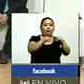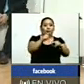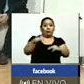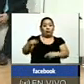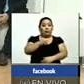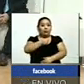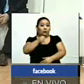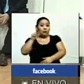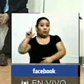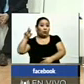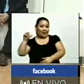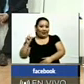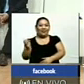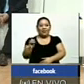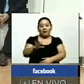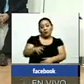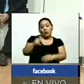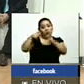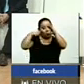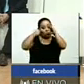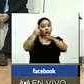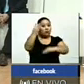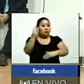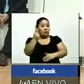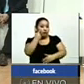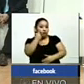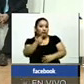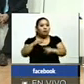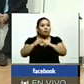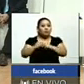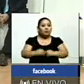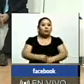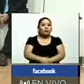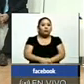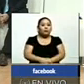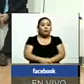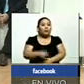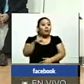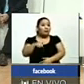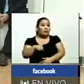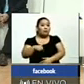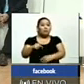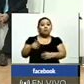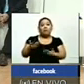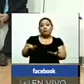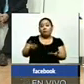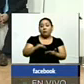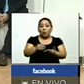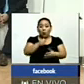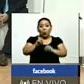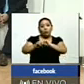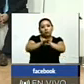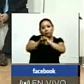en esta nota muy especial que nos ha brindado. Con esta información nosotros vamos a una nueva pausa comercial,